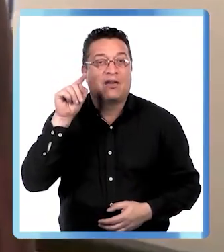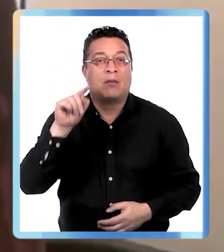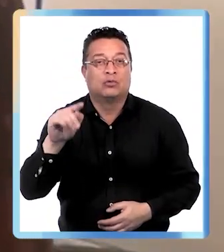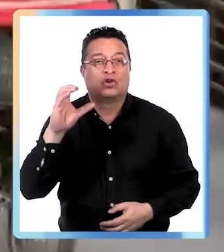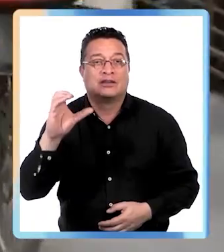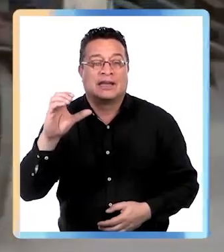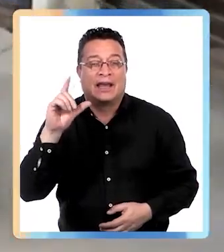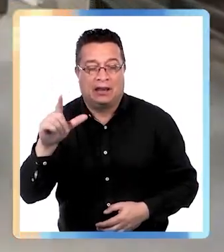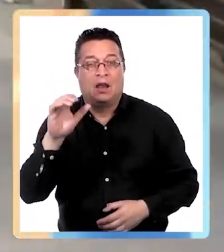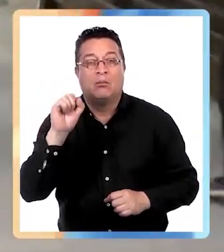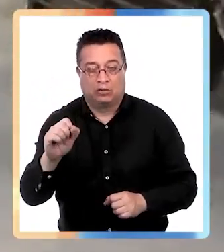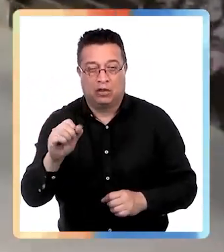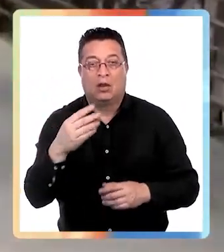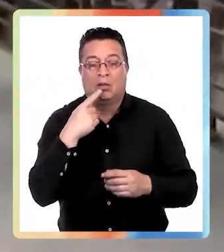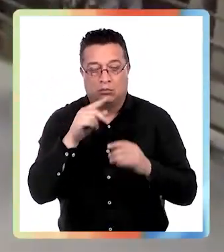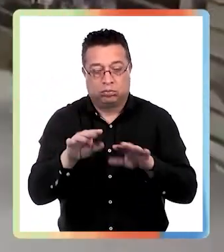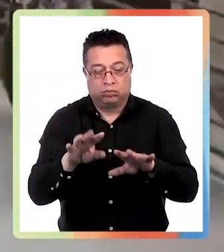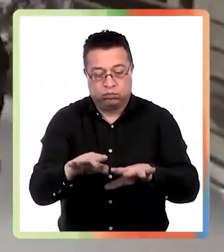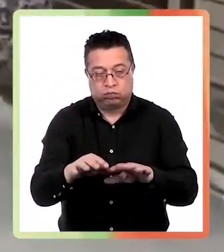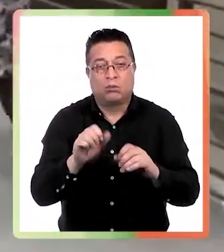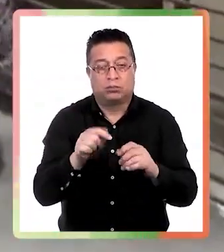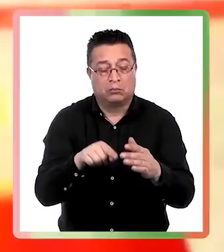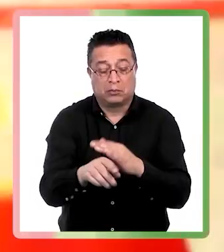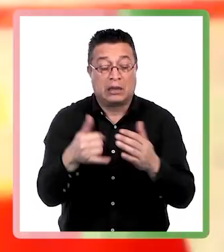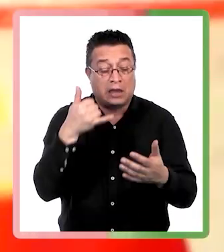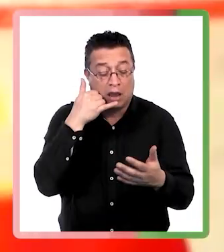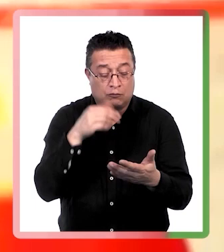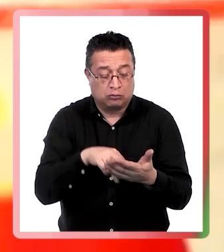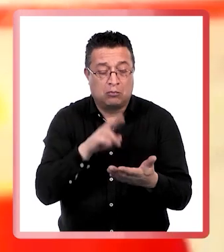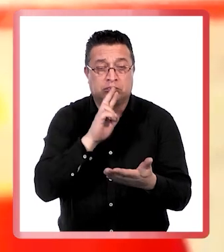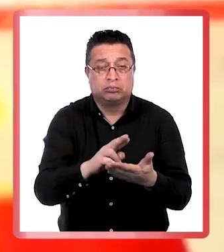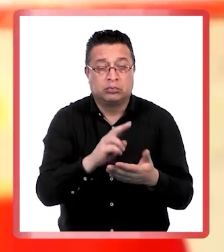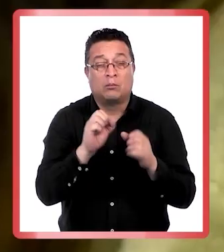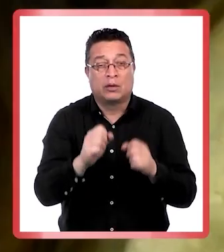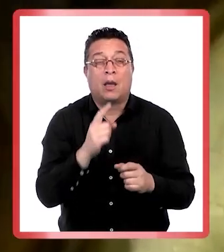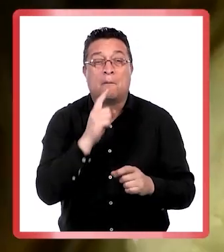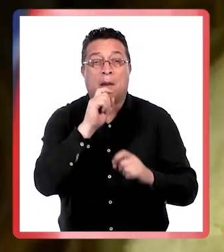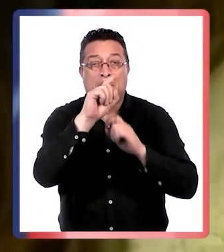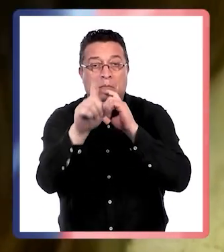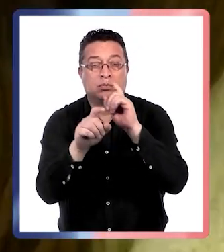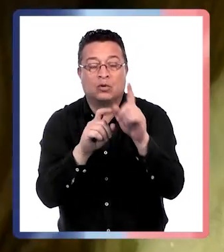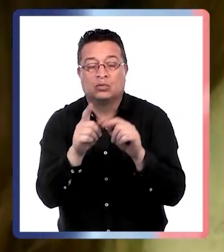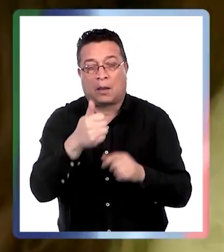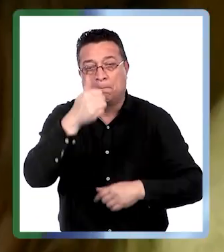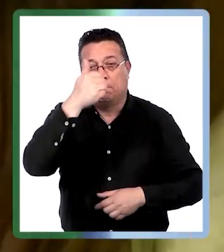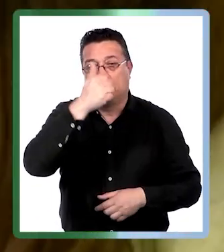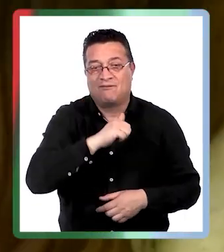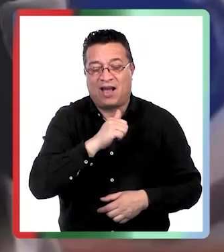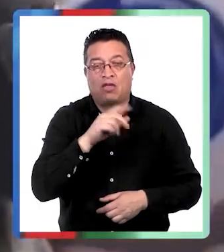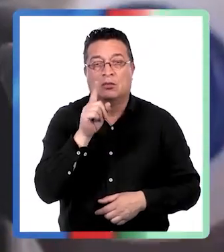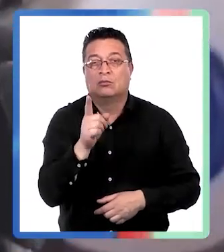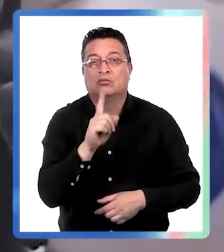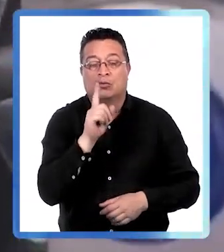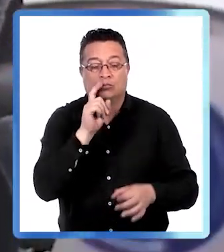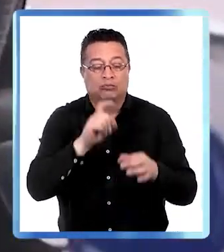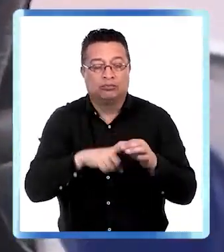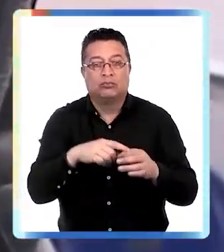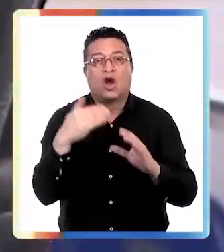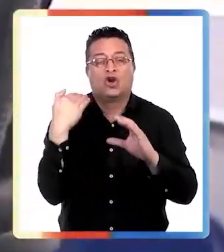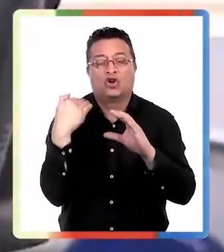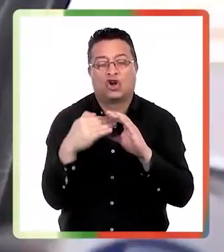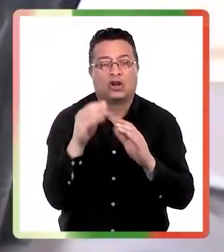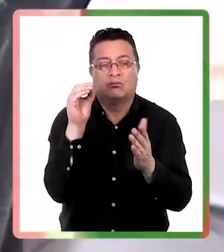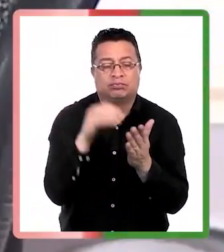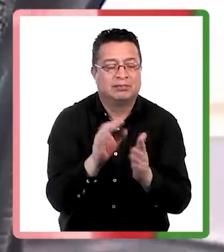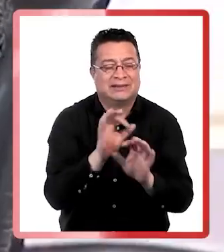chilenosabe.cl, ¿no? Pueden acceder de su teléfono, pueden acceder de un computador, pero lo importante es que te va a preguntar cosas de manera anónima, no se registra ni